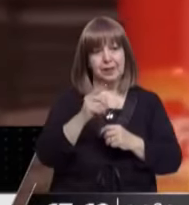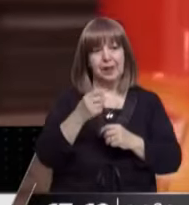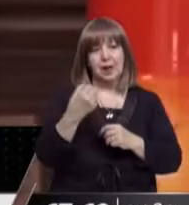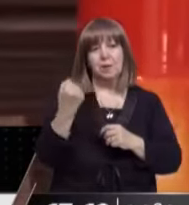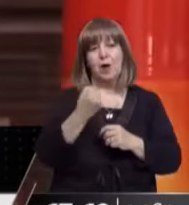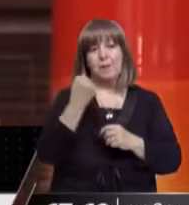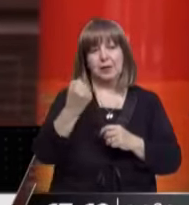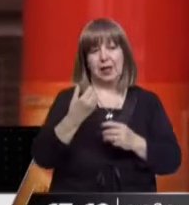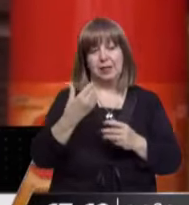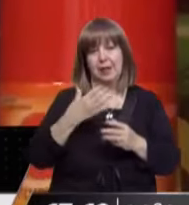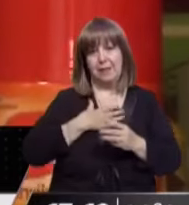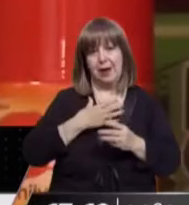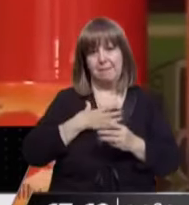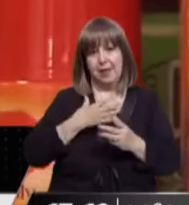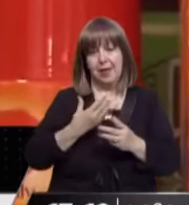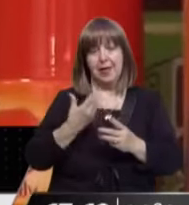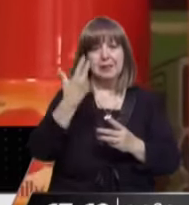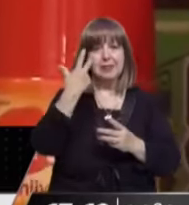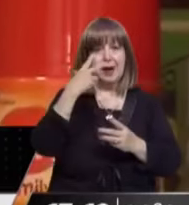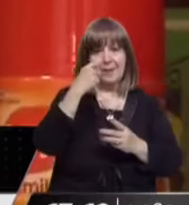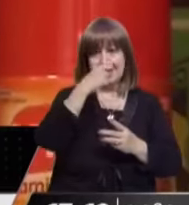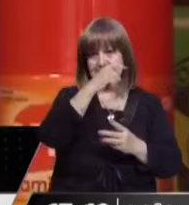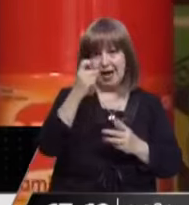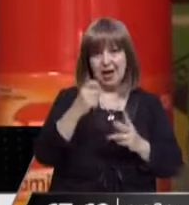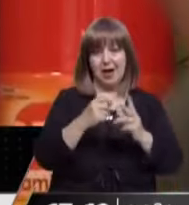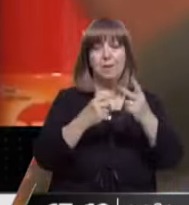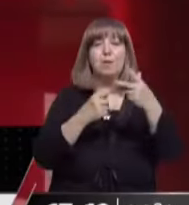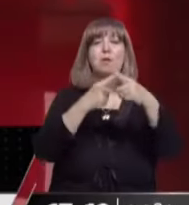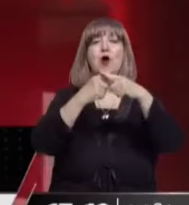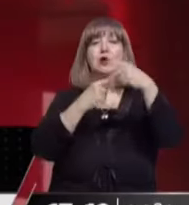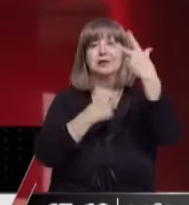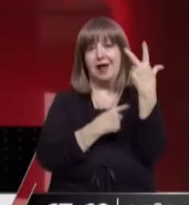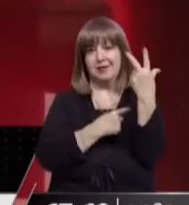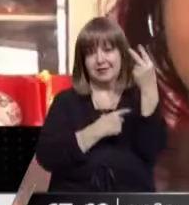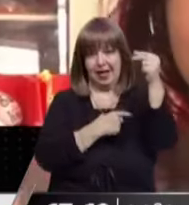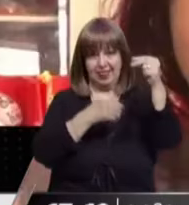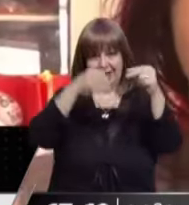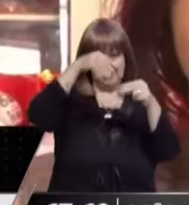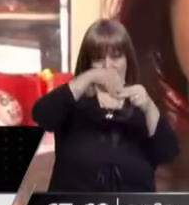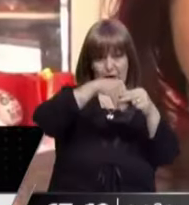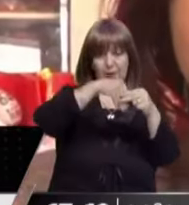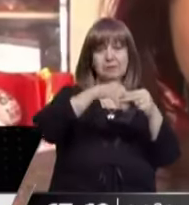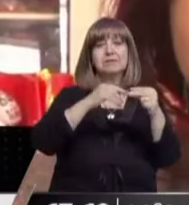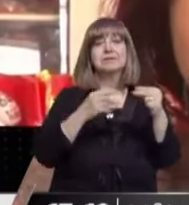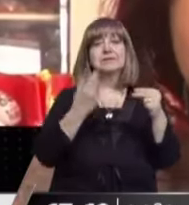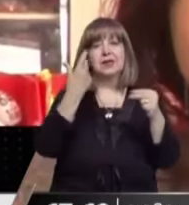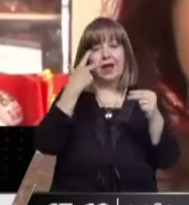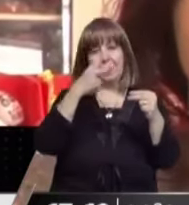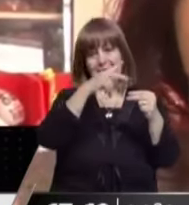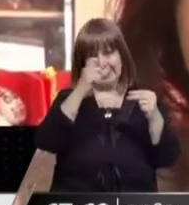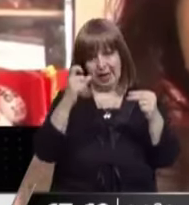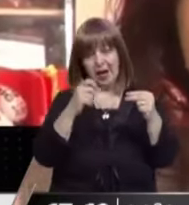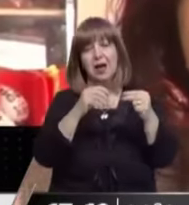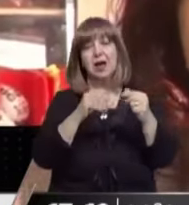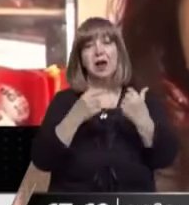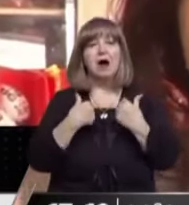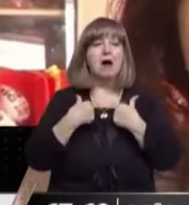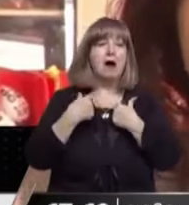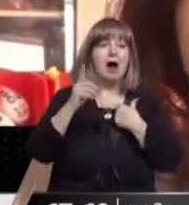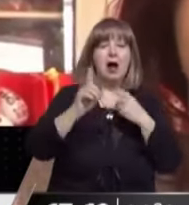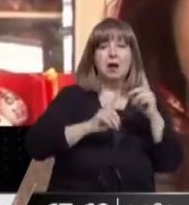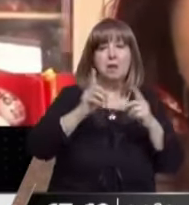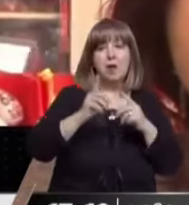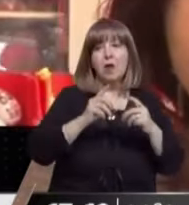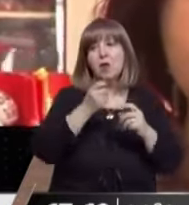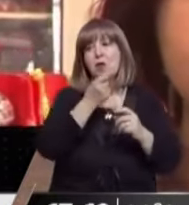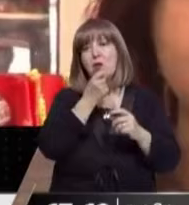Debe haber casos en los cuales no lo usan y no se cuidan. Y capaz que sea porque no quieren o porque no les alcanza la